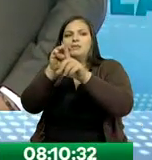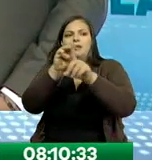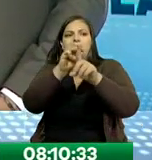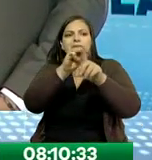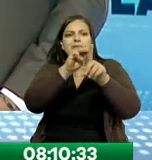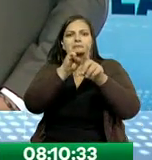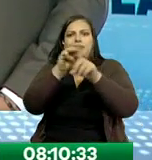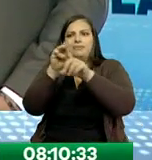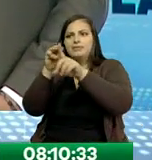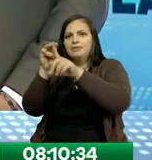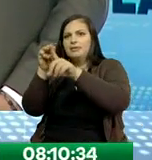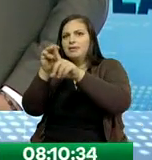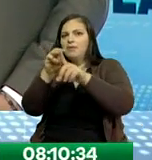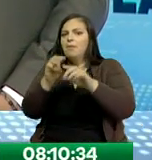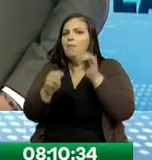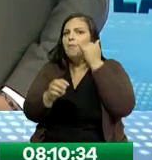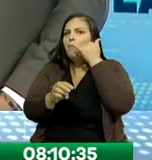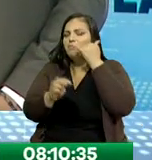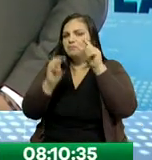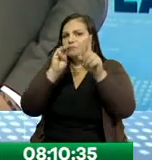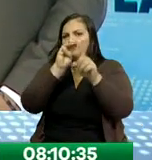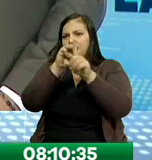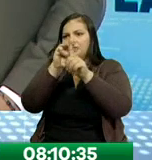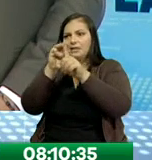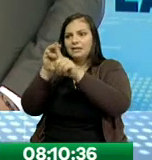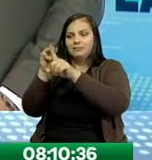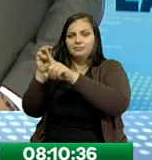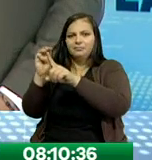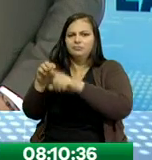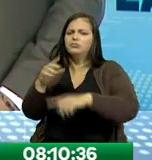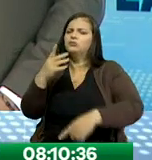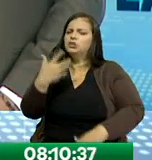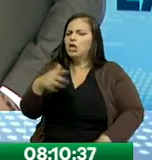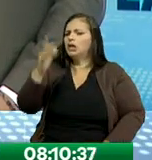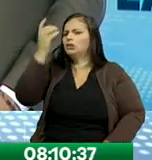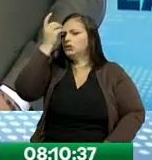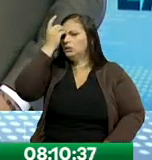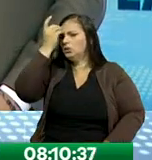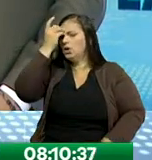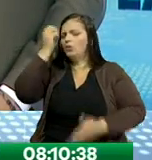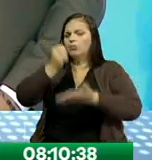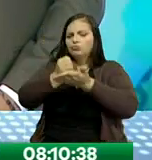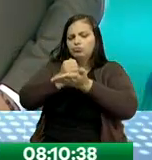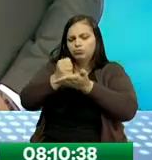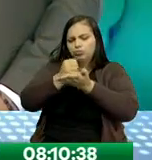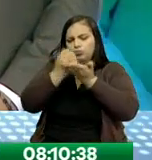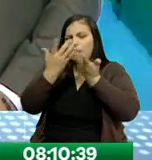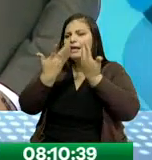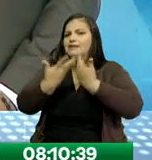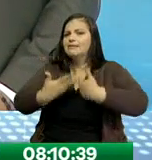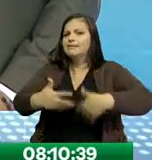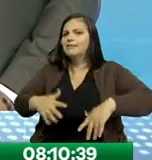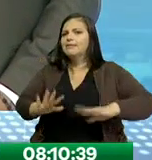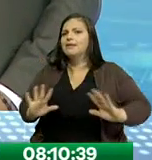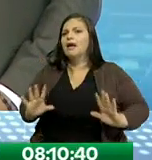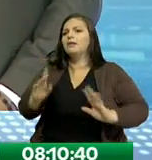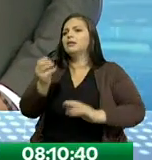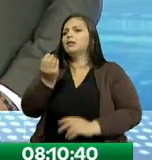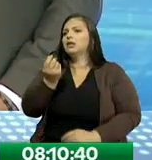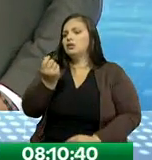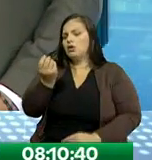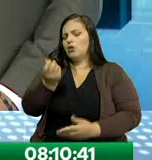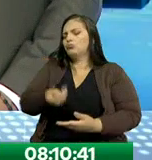denuncia y de texto, correcto. Y si es así, además tengo los documentos. Esa empresa tiene